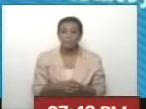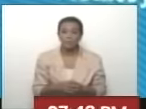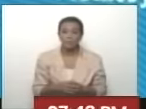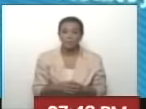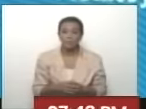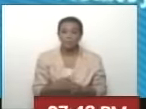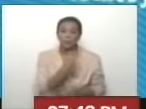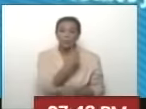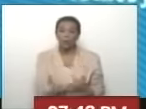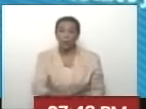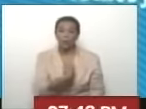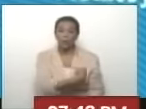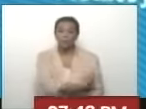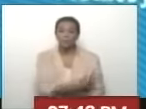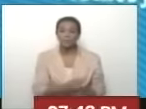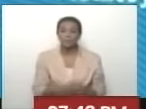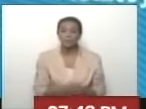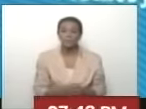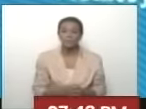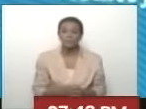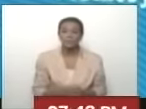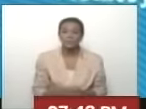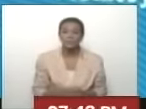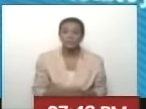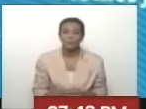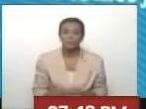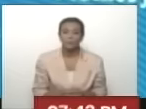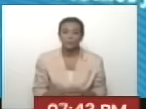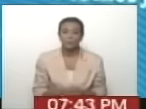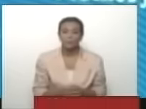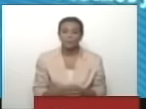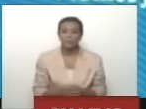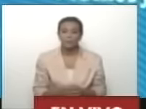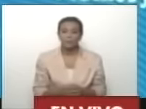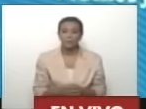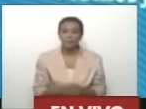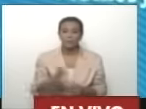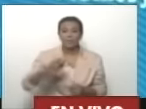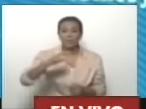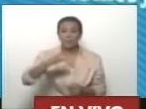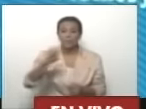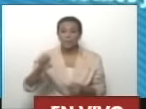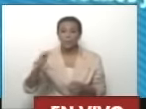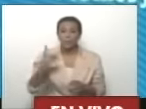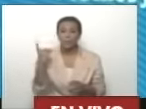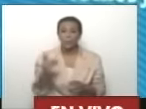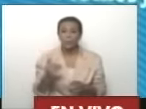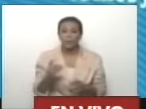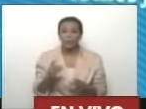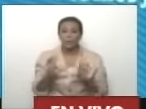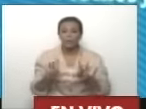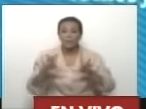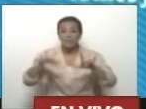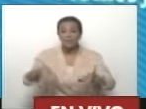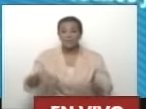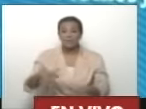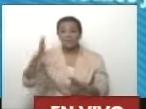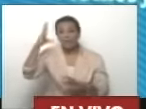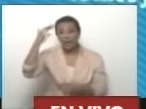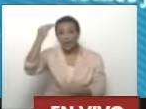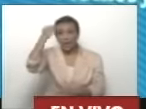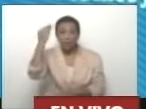República Rebelde y Revolucionaria, hermana Cuba. República Checa, República Popular Democrática de Corea.